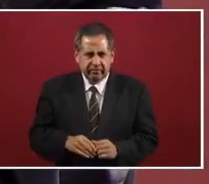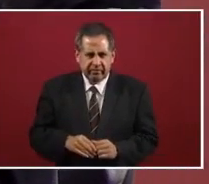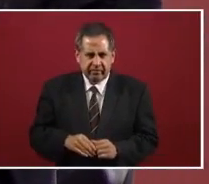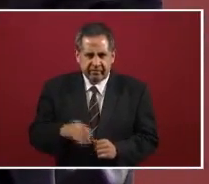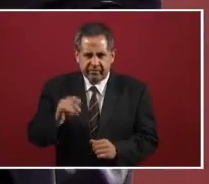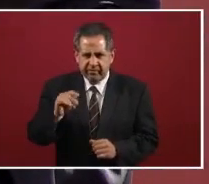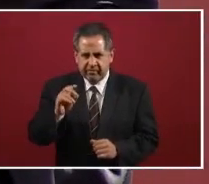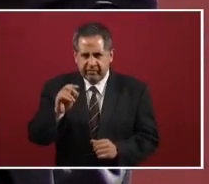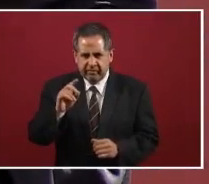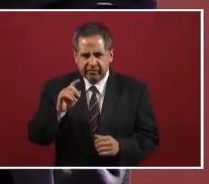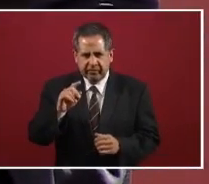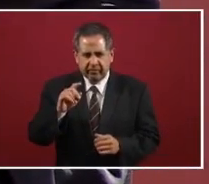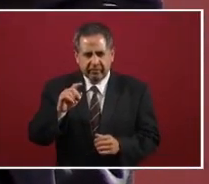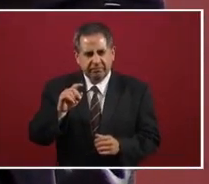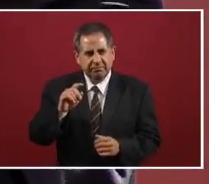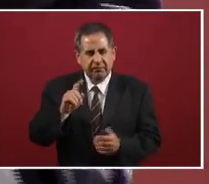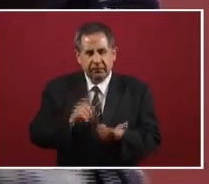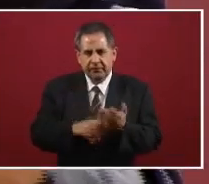del 11